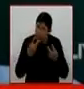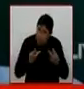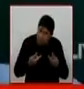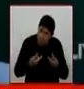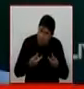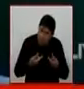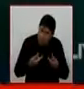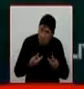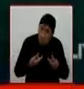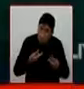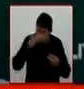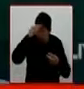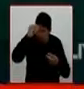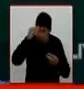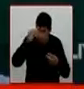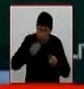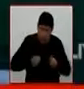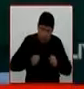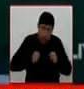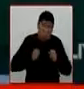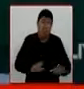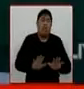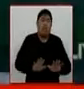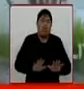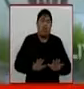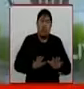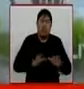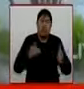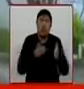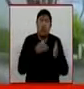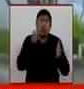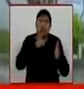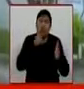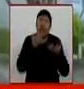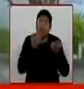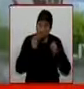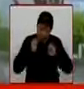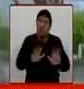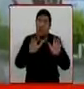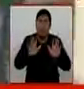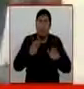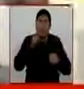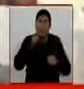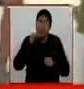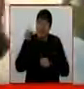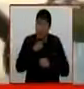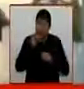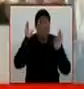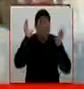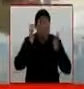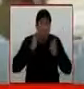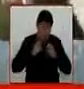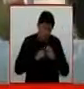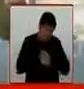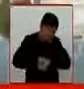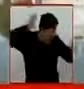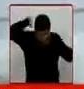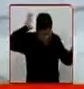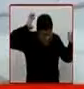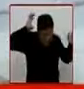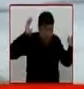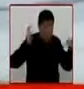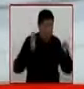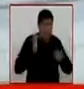agarra y veo que el chico la quiere botar allá por la ventana. A la chica quiere botar y ella parece que se zafa